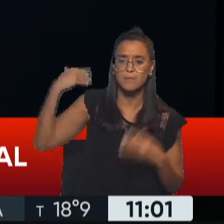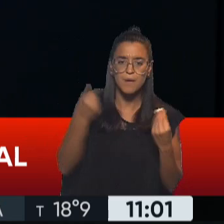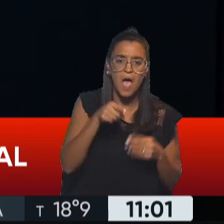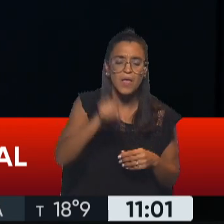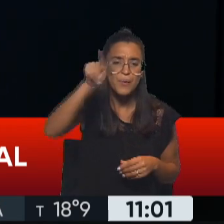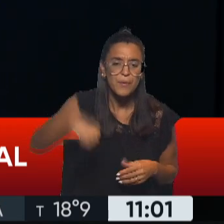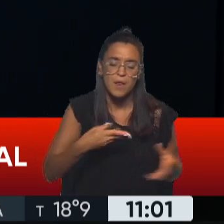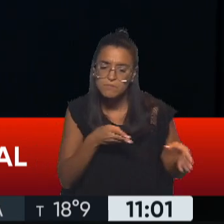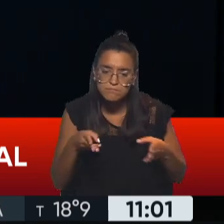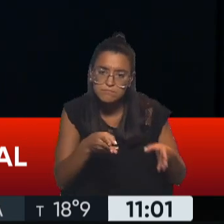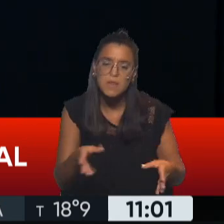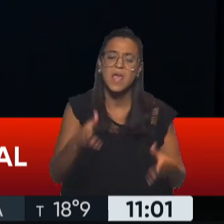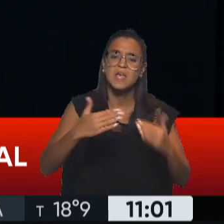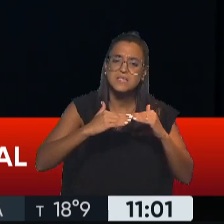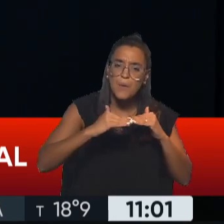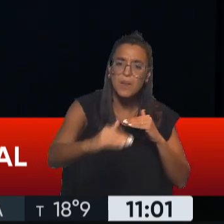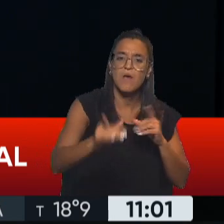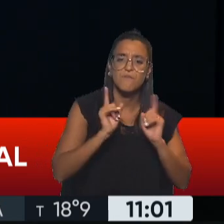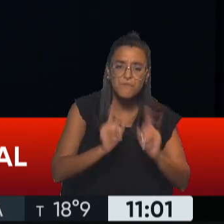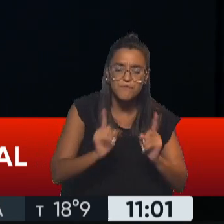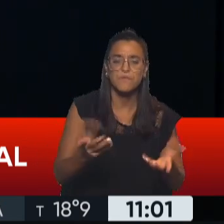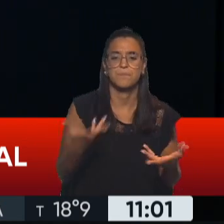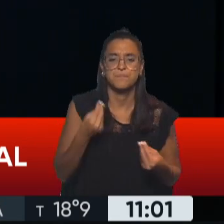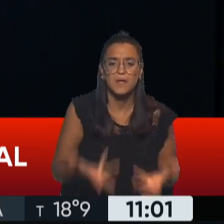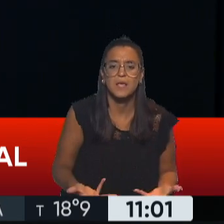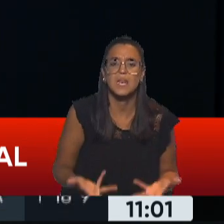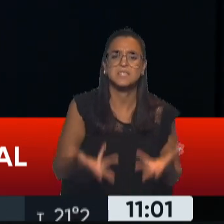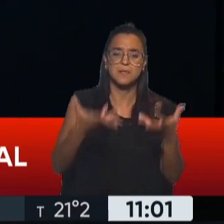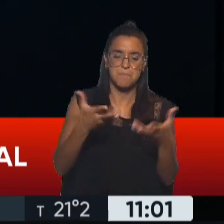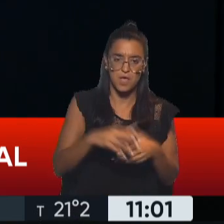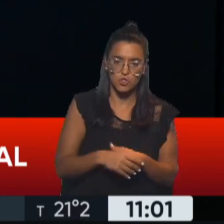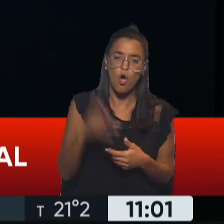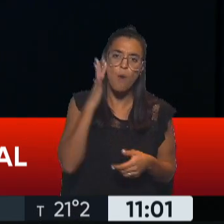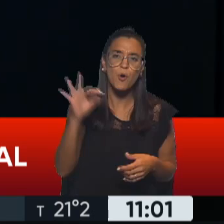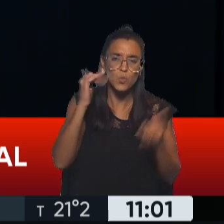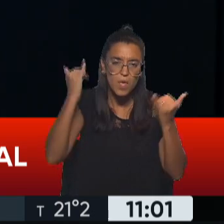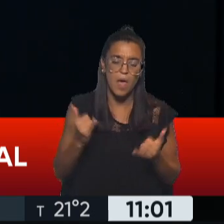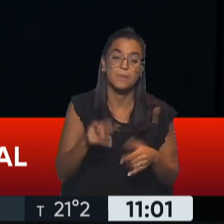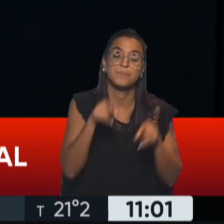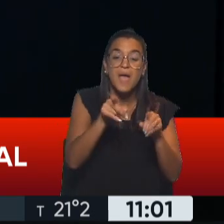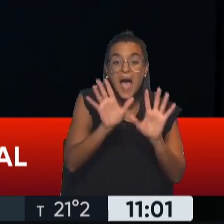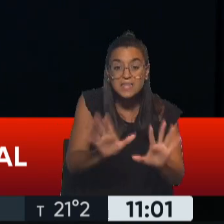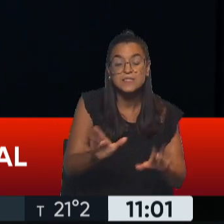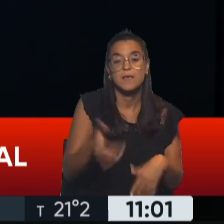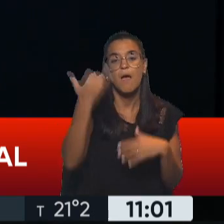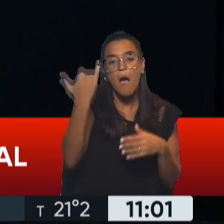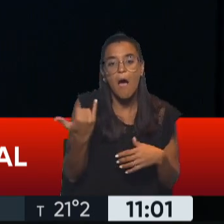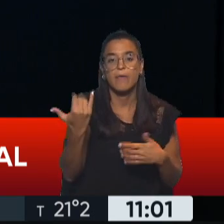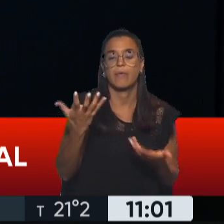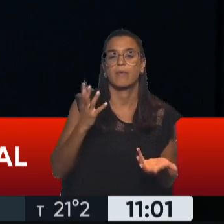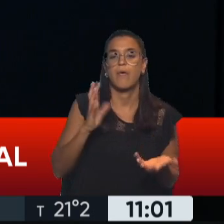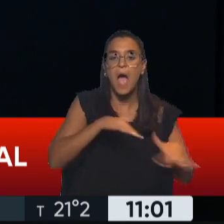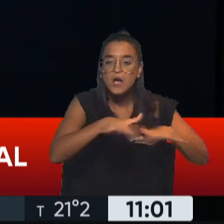establecernos en un rumbo de estabilidad duradera, en un rumbo de crecimiento con oportunidades. Y en este sentido ha habido distintos tipos